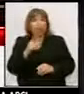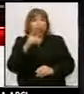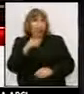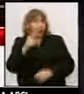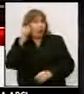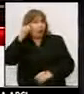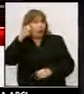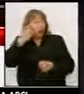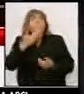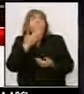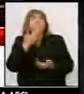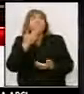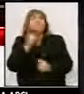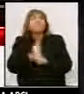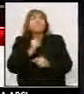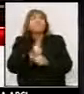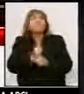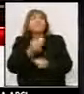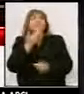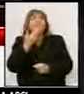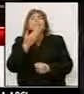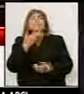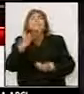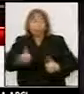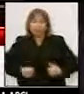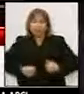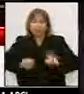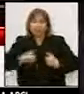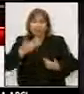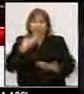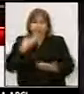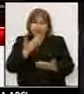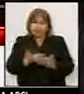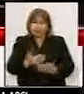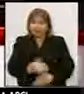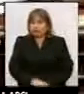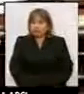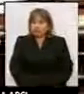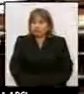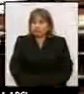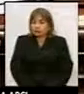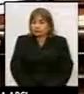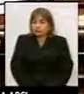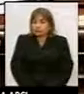quién da más trabajo a la gente y quién vive mejor. Muchas gracias, presidente.